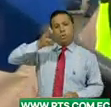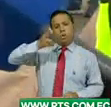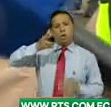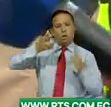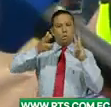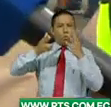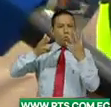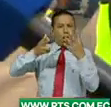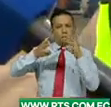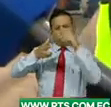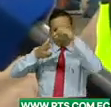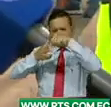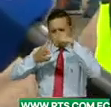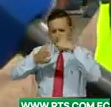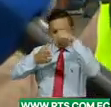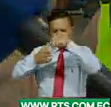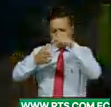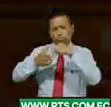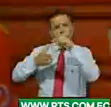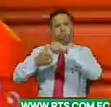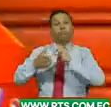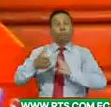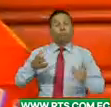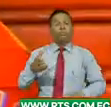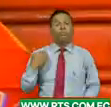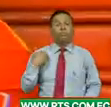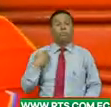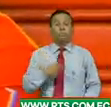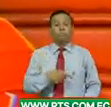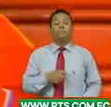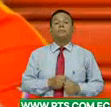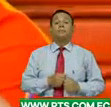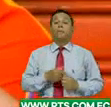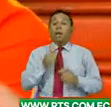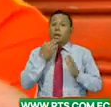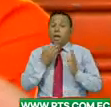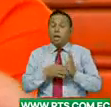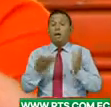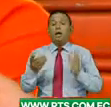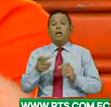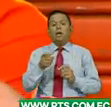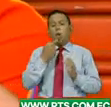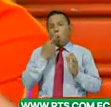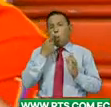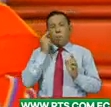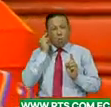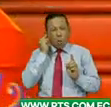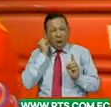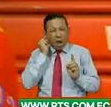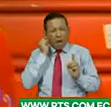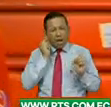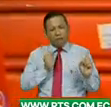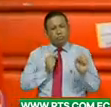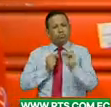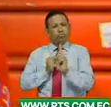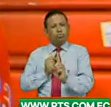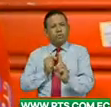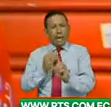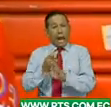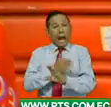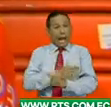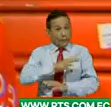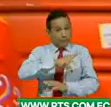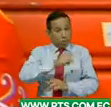cartuchos en su tambor. Y hay indicios de que la persona que vino es una gordita que ha